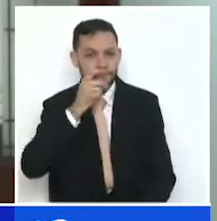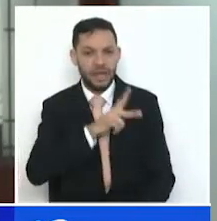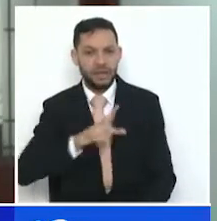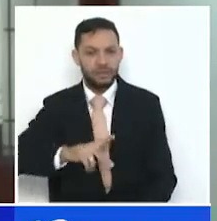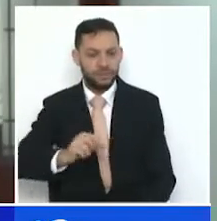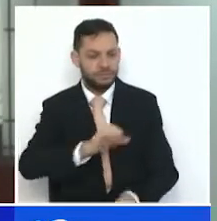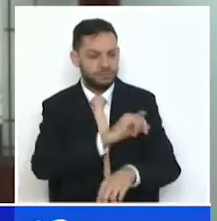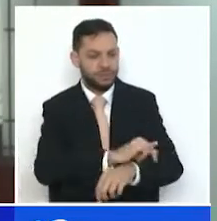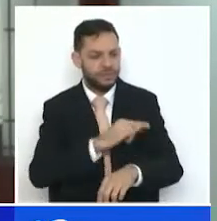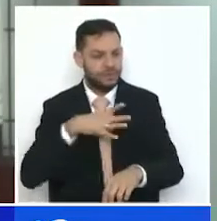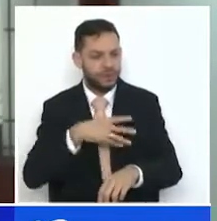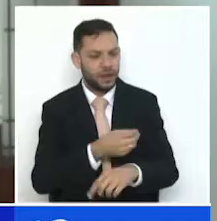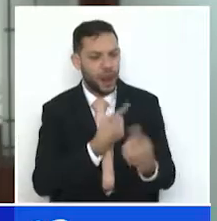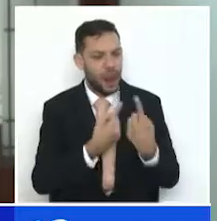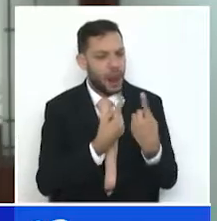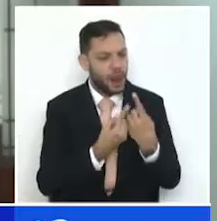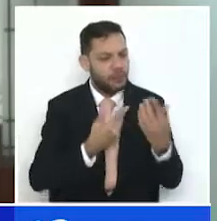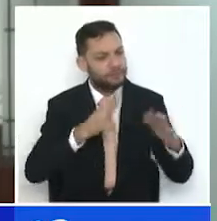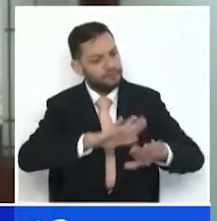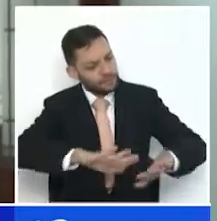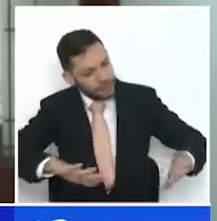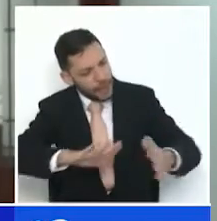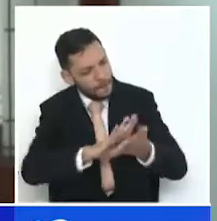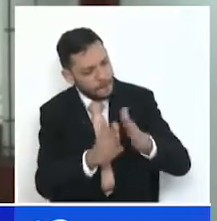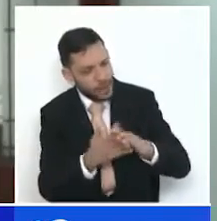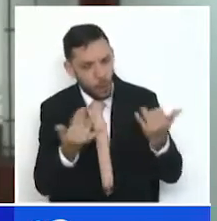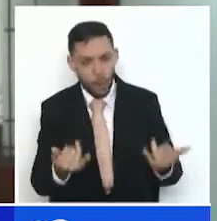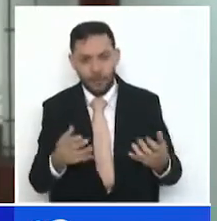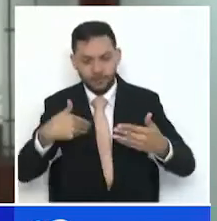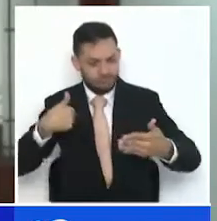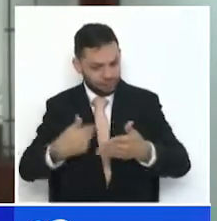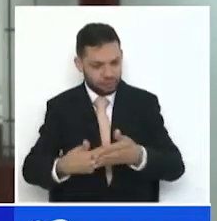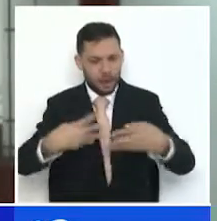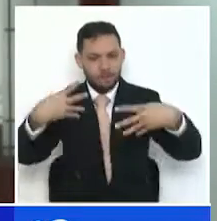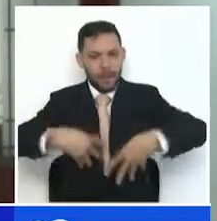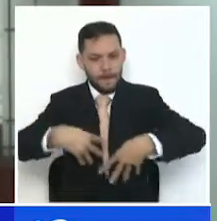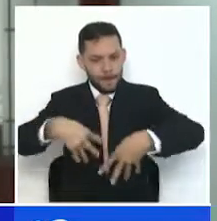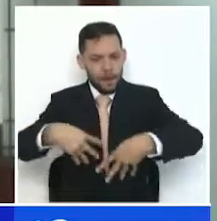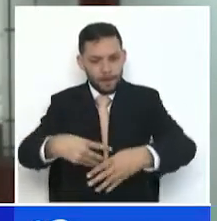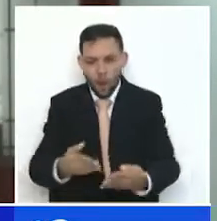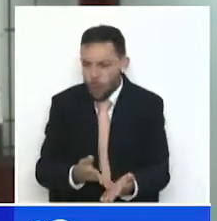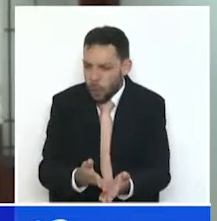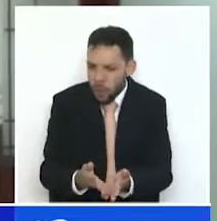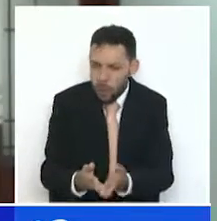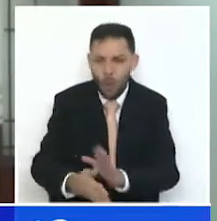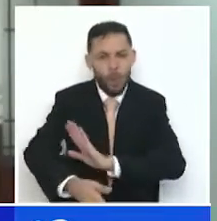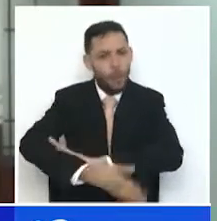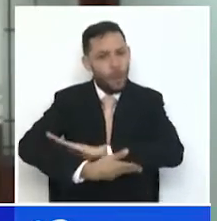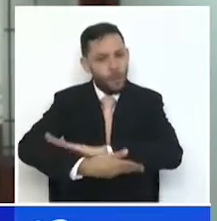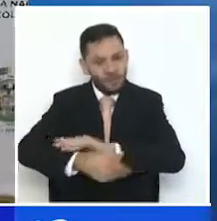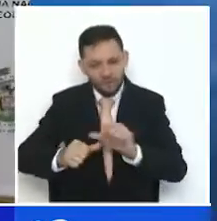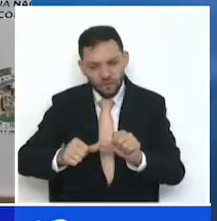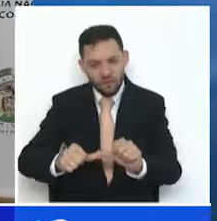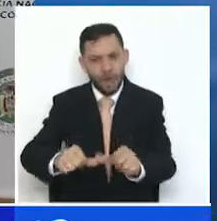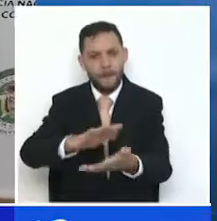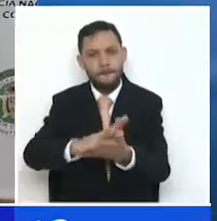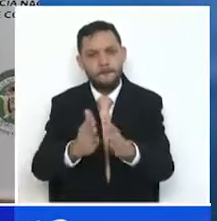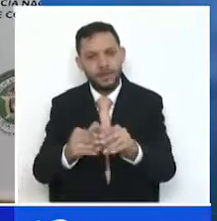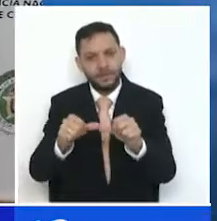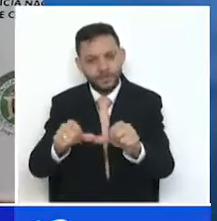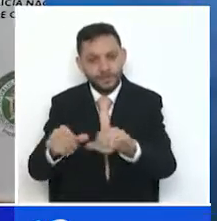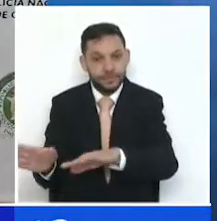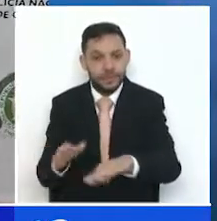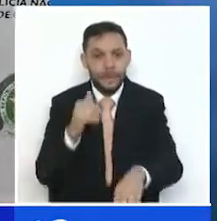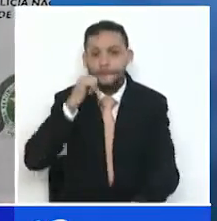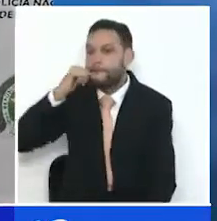y vamos a dialogar con ellos. Esto hasta hoy nos ha funcionado. Esperamos que las manifestaciones en el departamento del Quindío se mantengan de manera pacífica. Para mañana